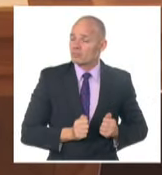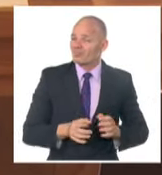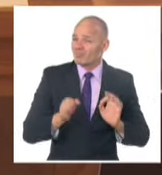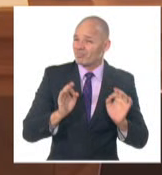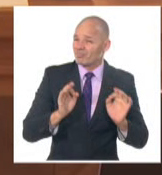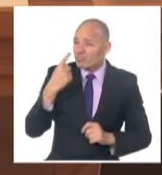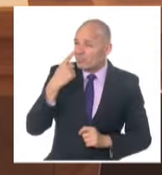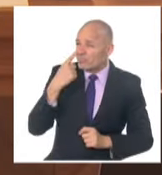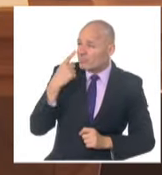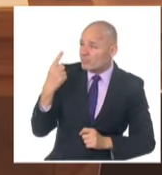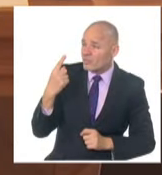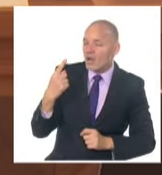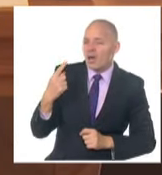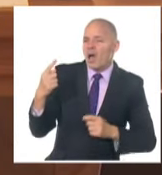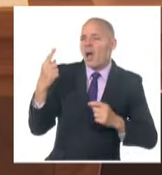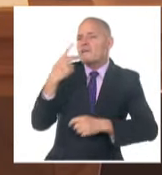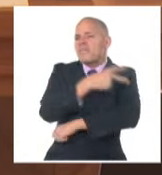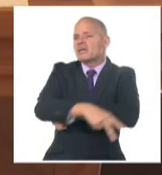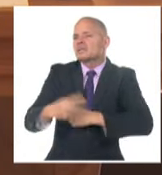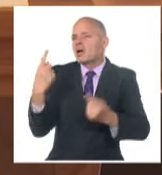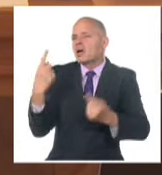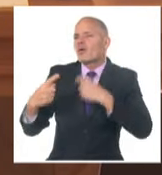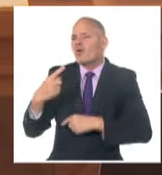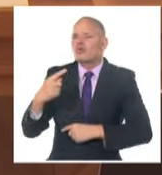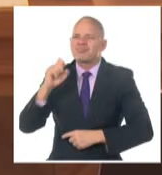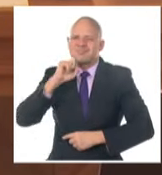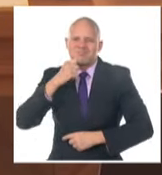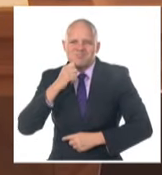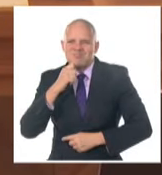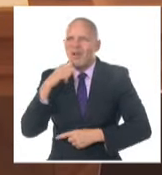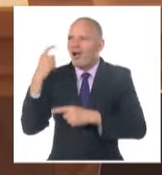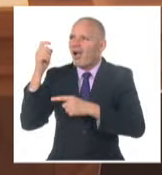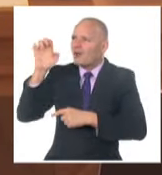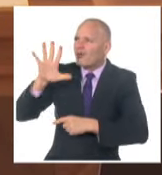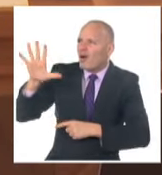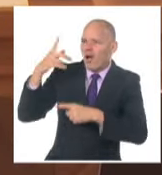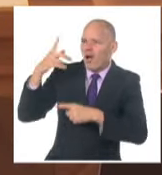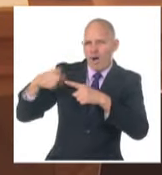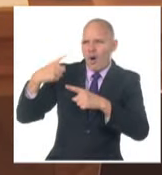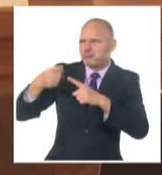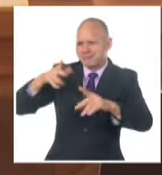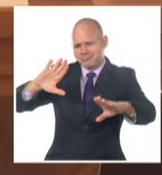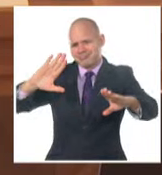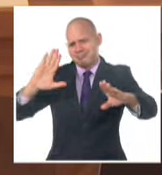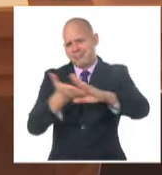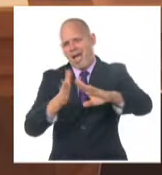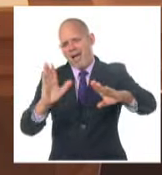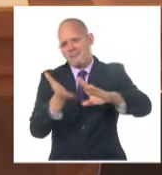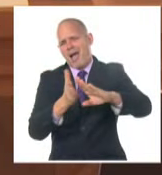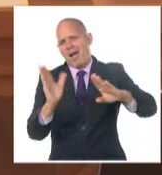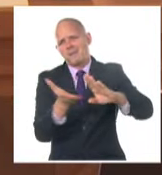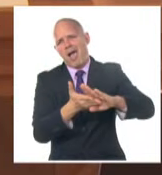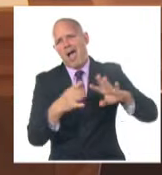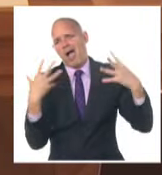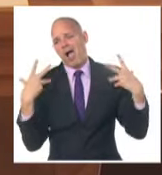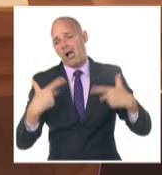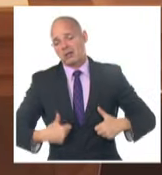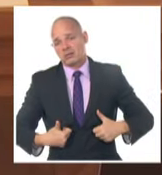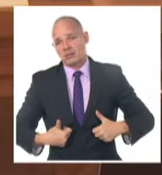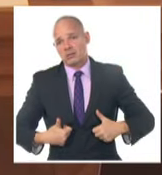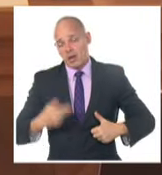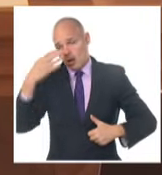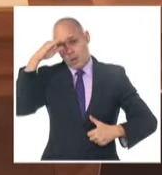unilaterales que se imponen contra varios Estados miembros de nuestro movimiento.